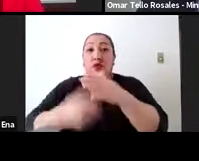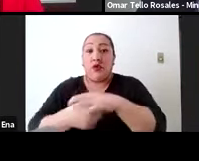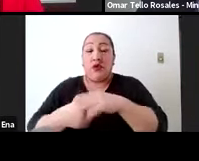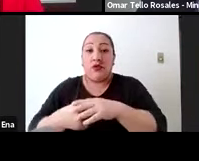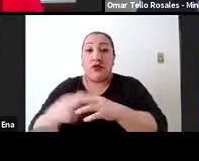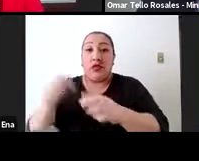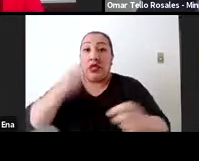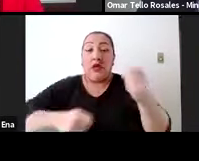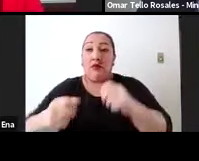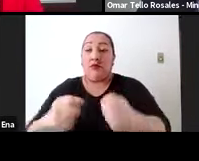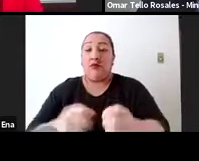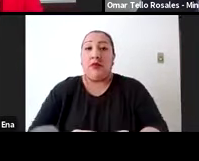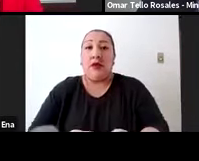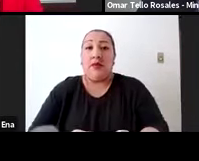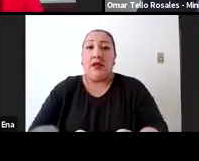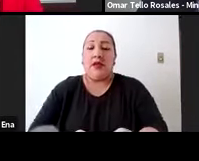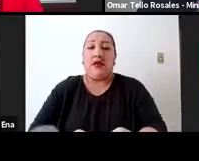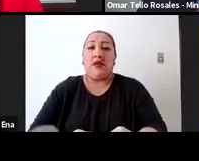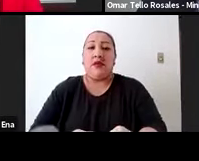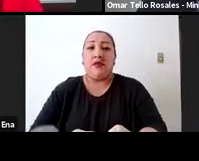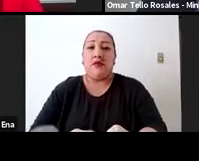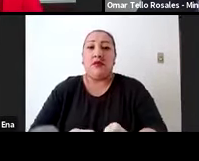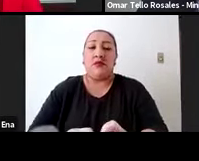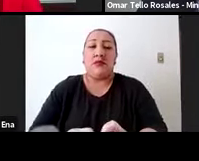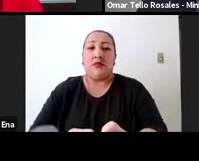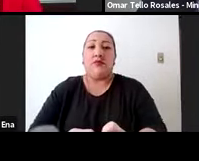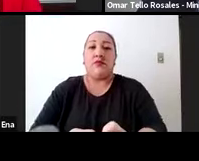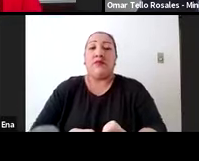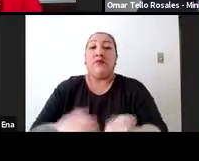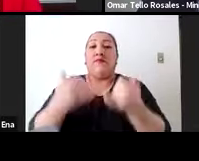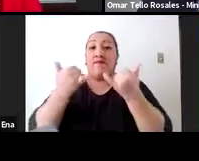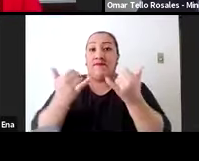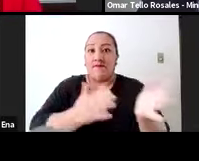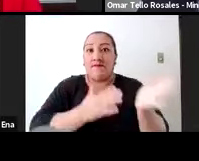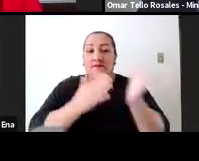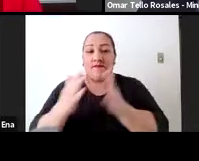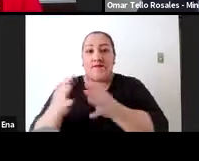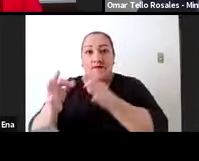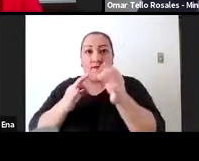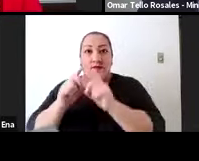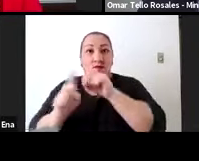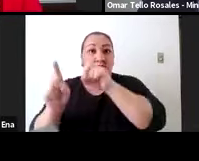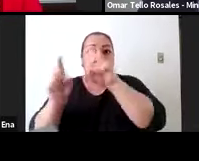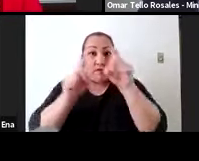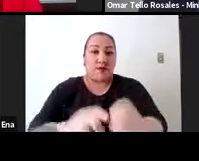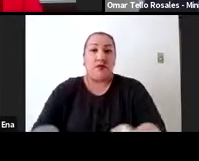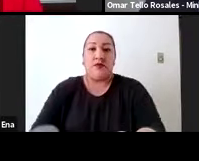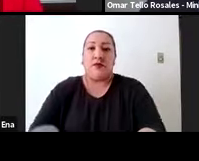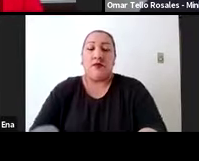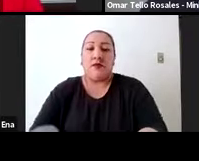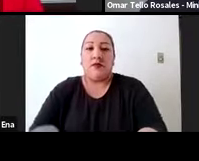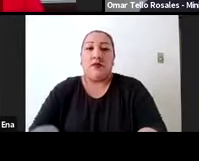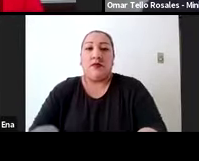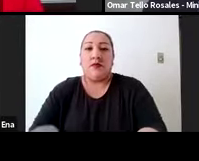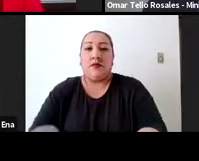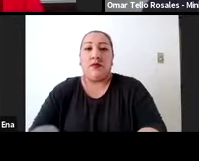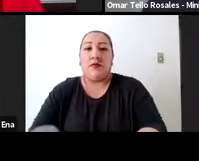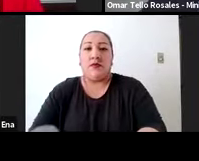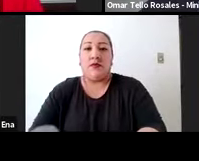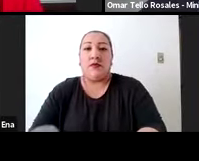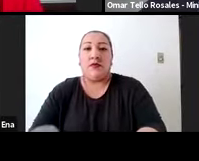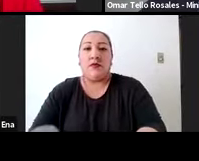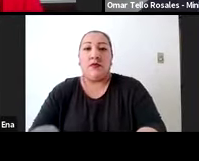negociación incompatible. Vamos a pasar ahora a plantearles algunas preguntas que nos han ido llegando al chat de